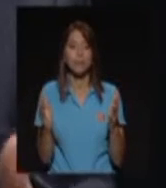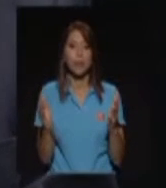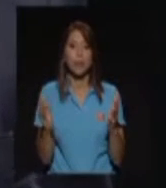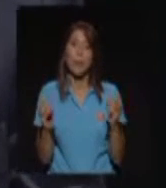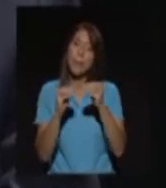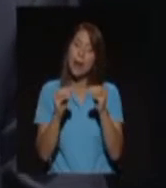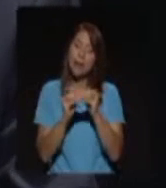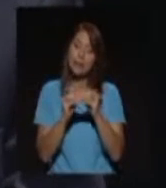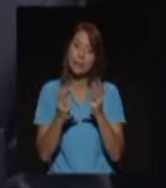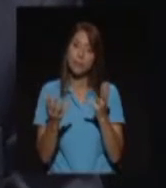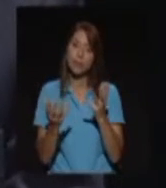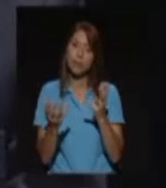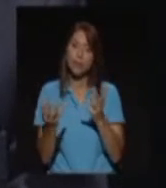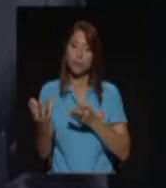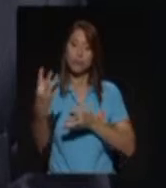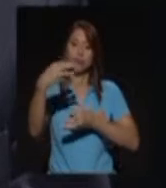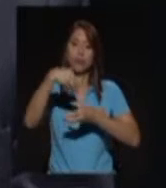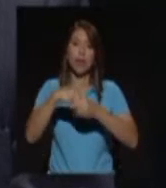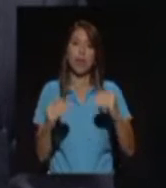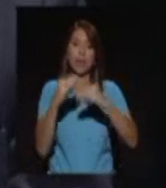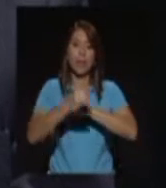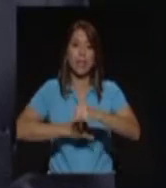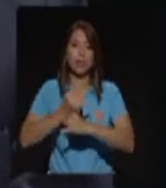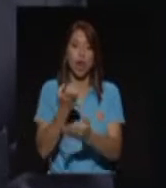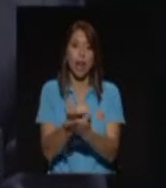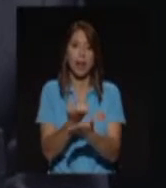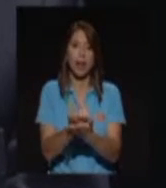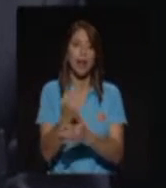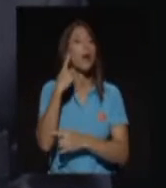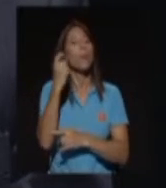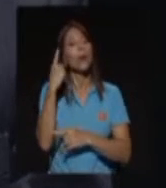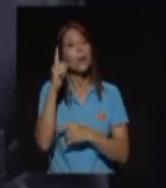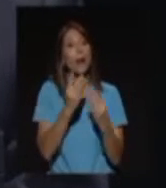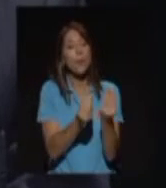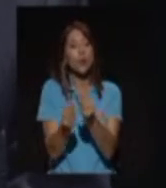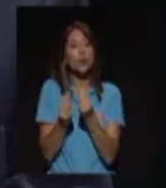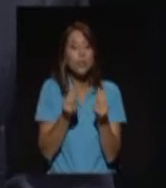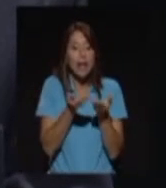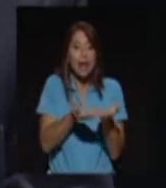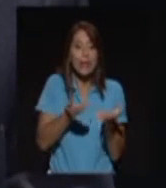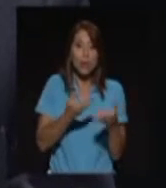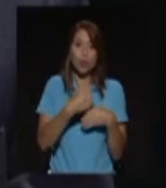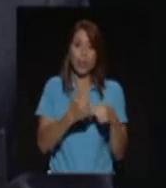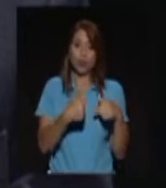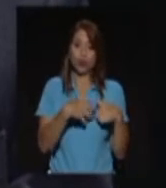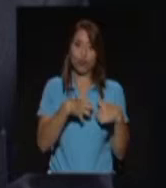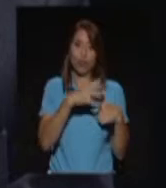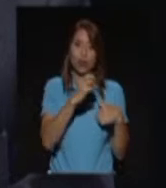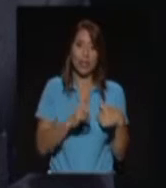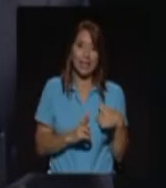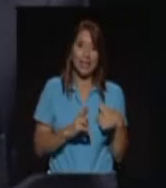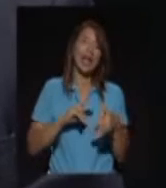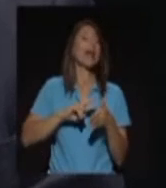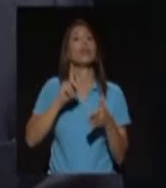e inserción en la economía internacional. Porque para poder producir artículos manufacturados en Costa Rica tuvimos que aumentar mucho